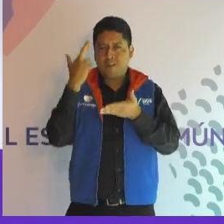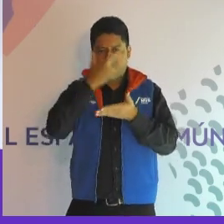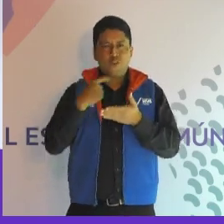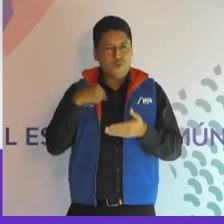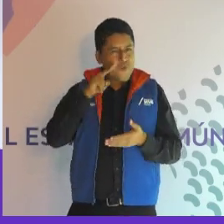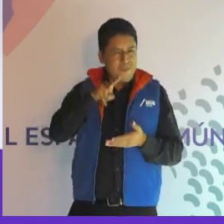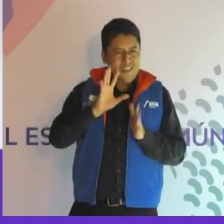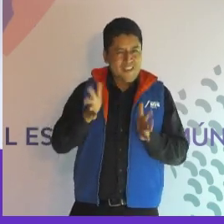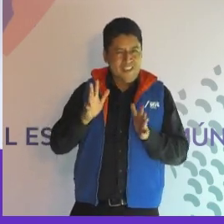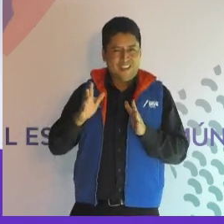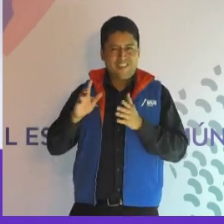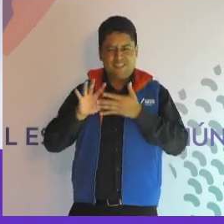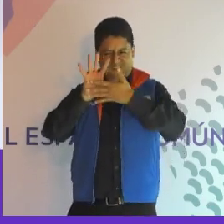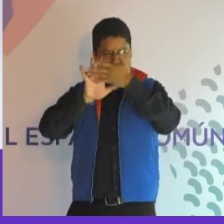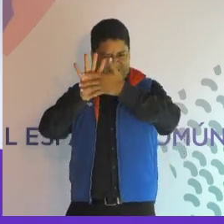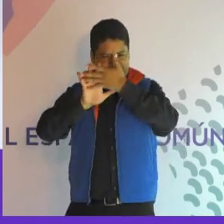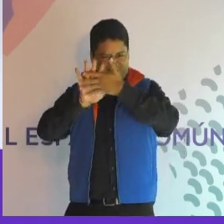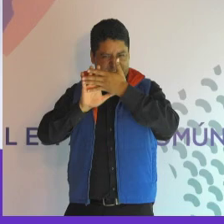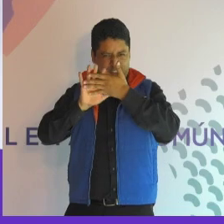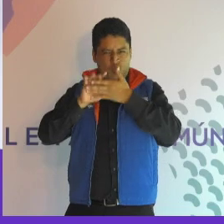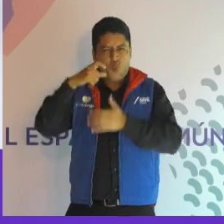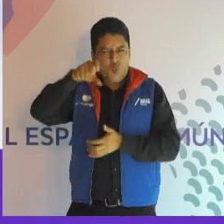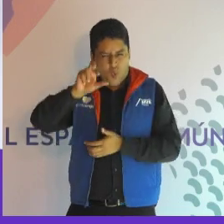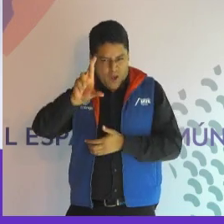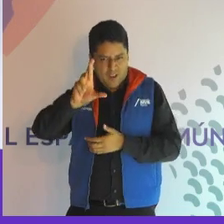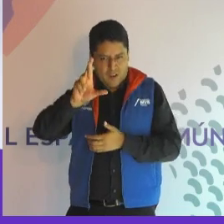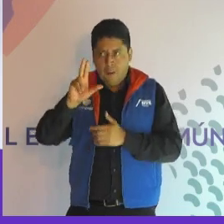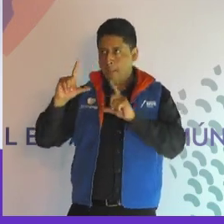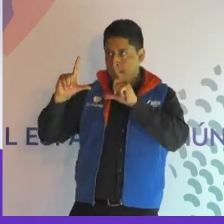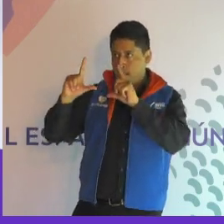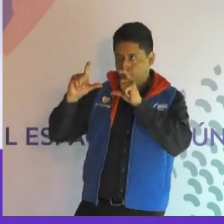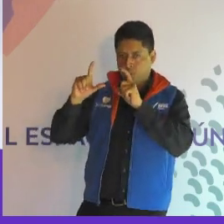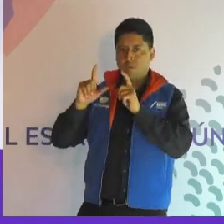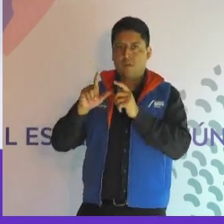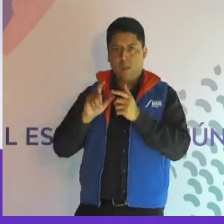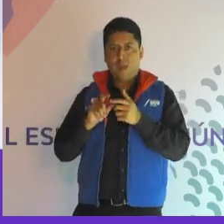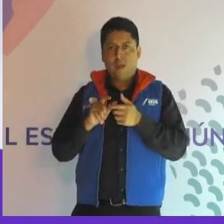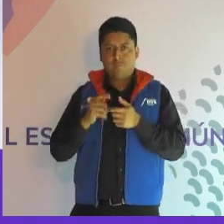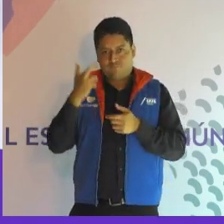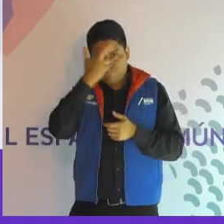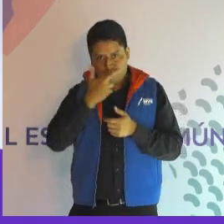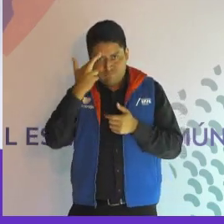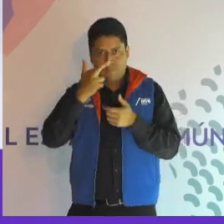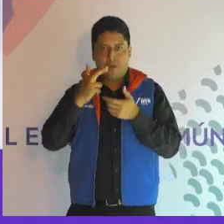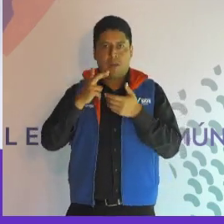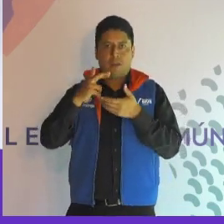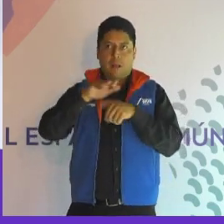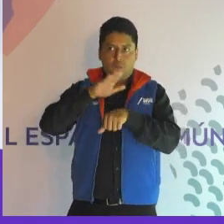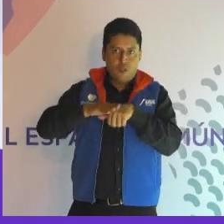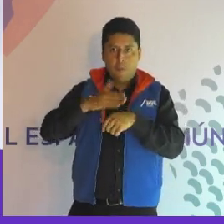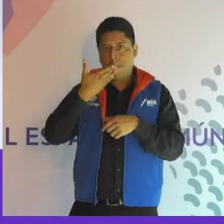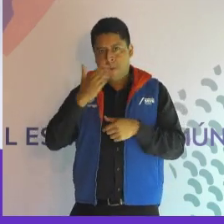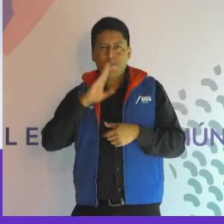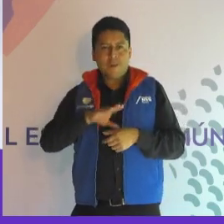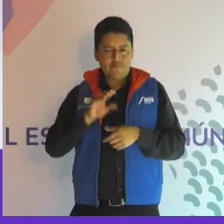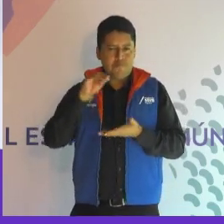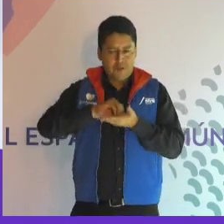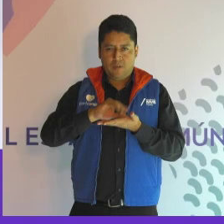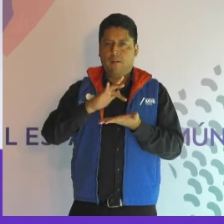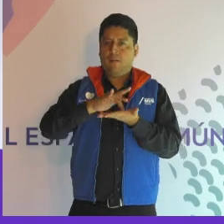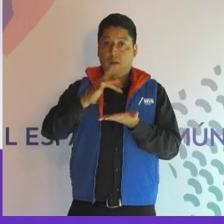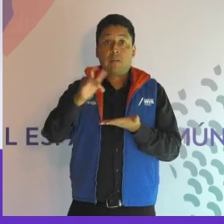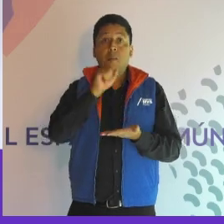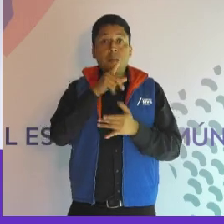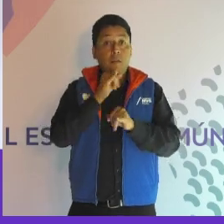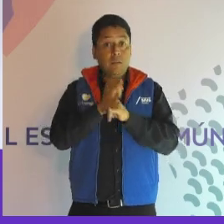código. Se los agradecemos mucho. También a quienes nos siguen en línea a través del enlace, clic, y pueden atender las breves preguntas que están ahí